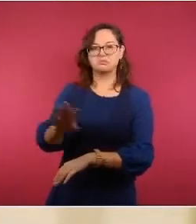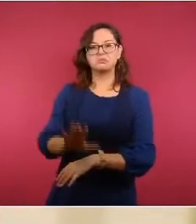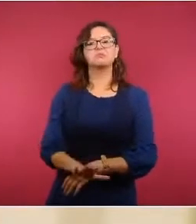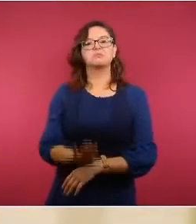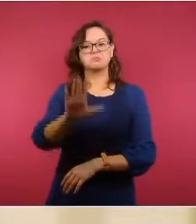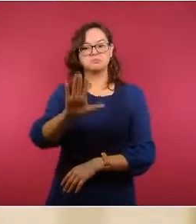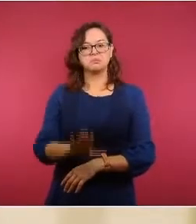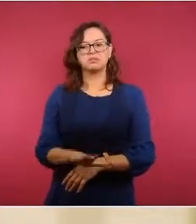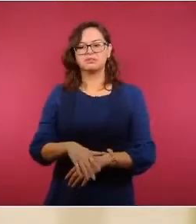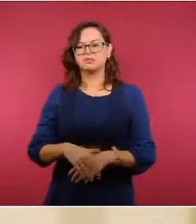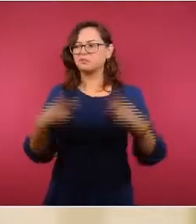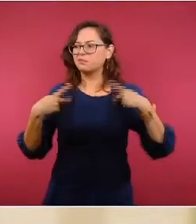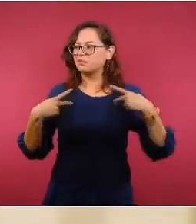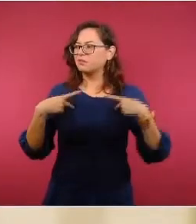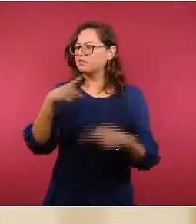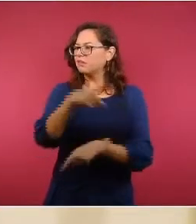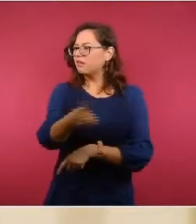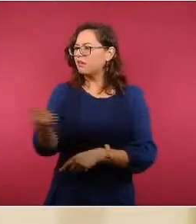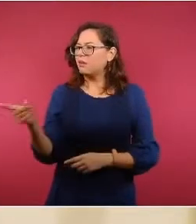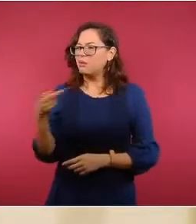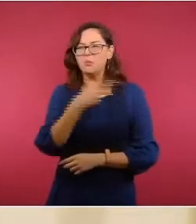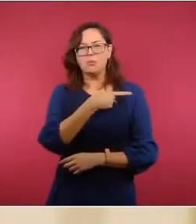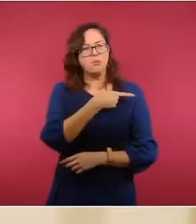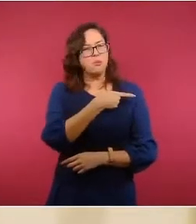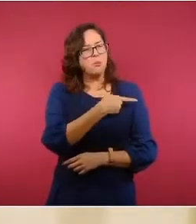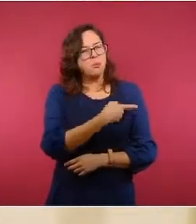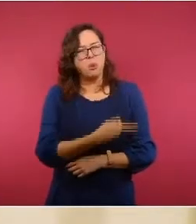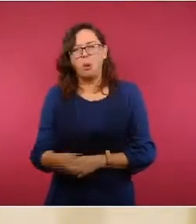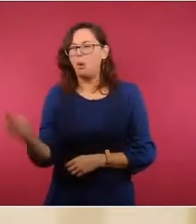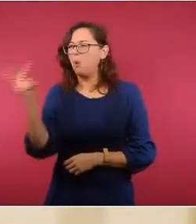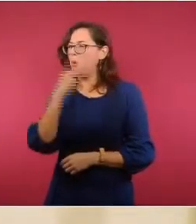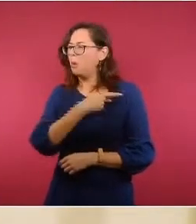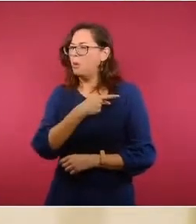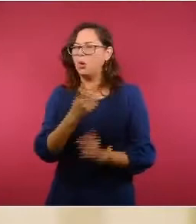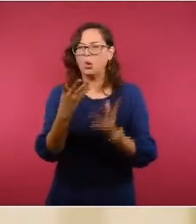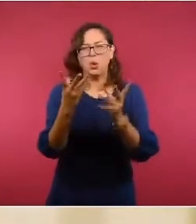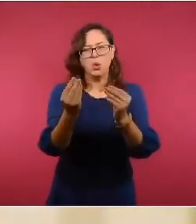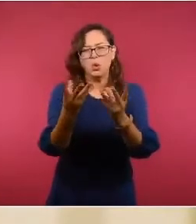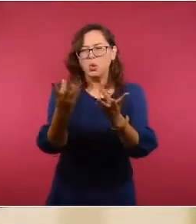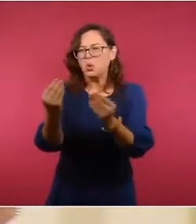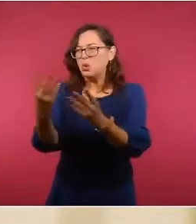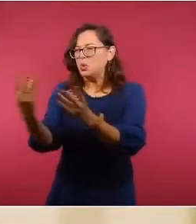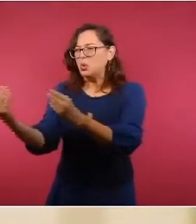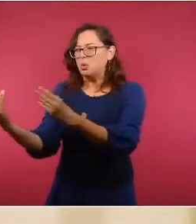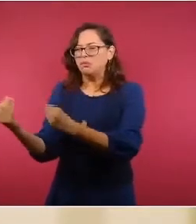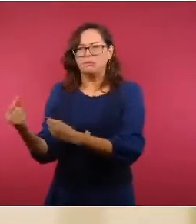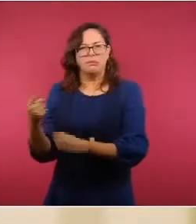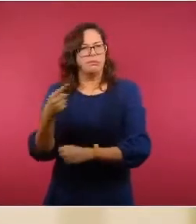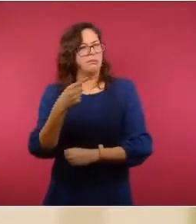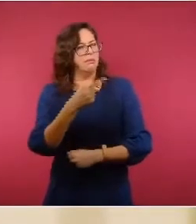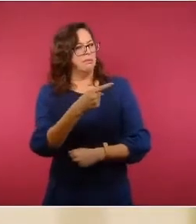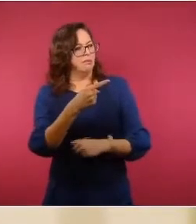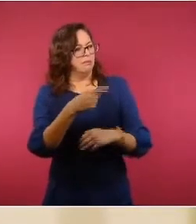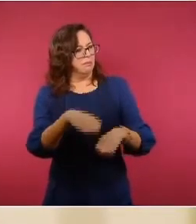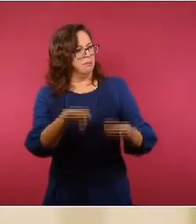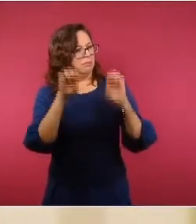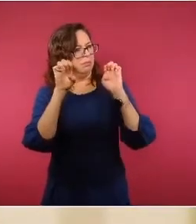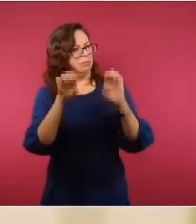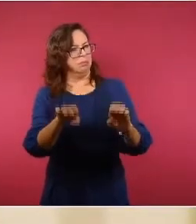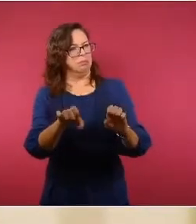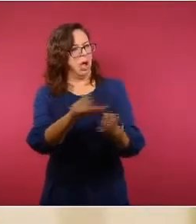habiendo tanta necesidad y tanta pobreza, de este lujo.